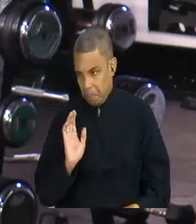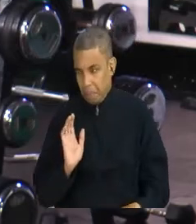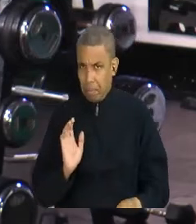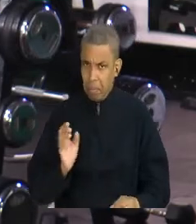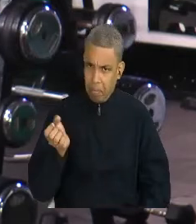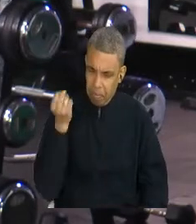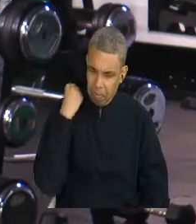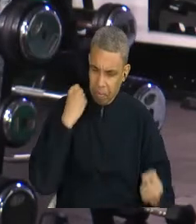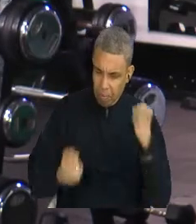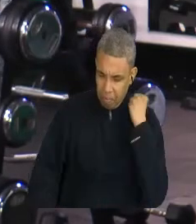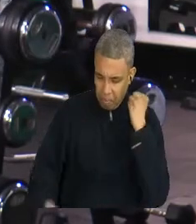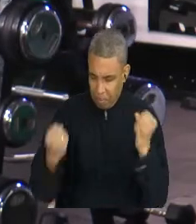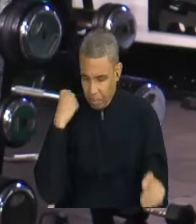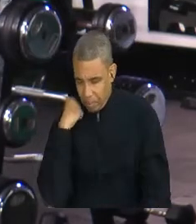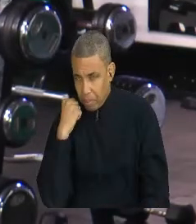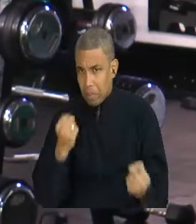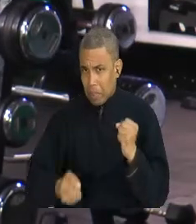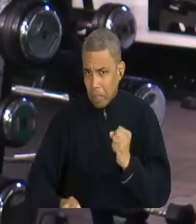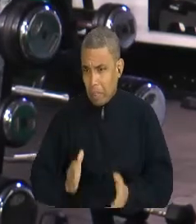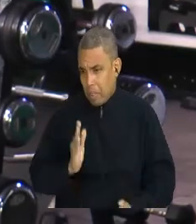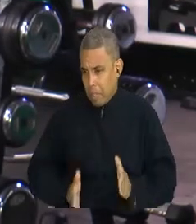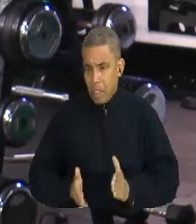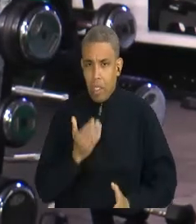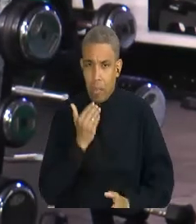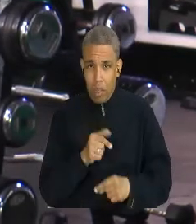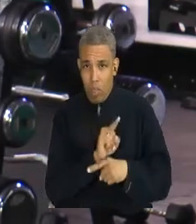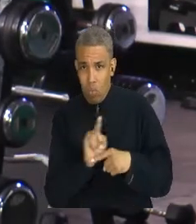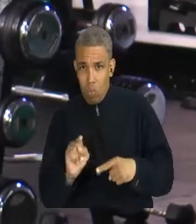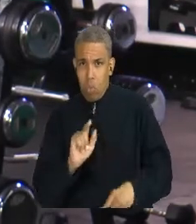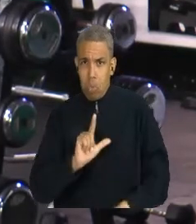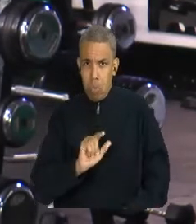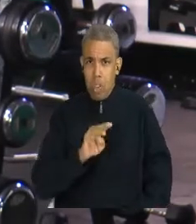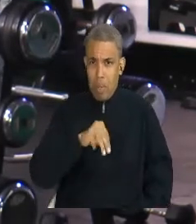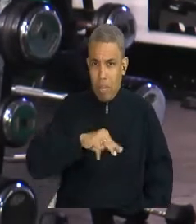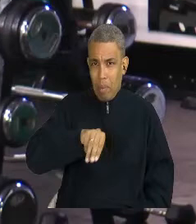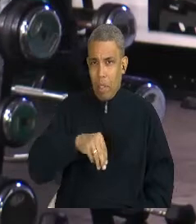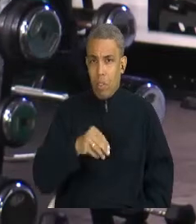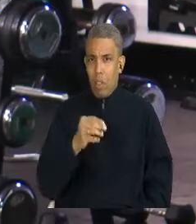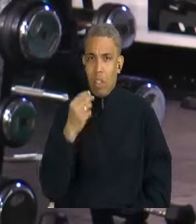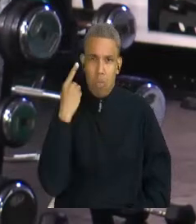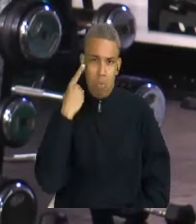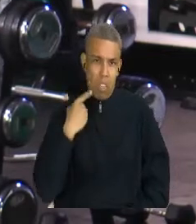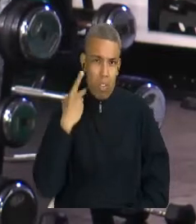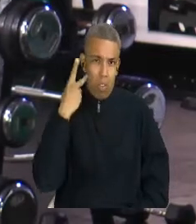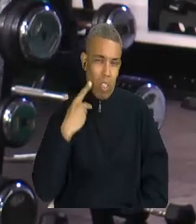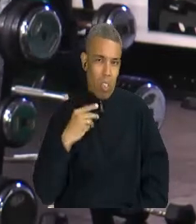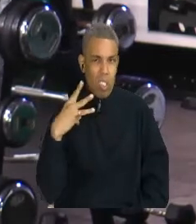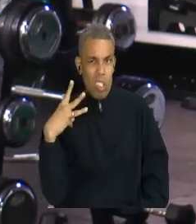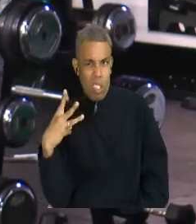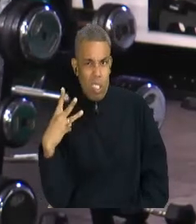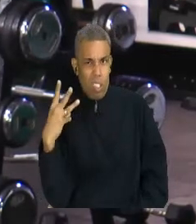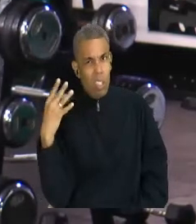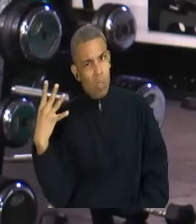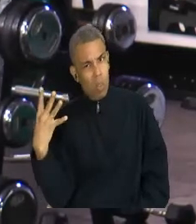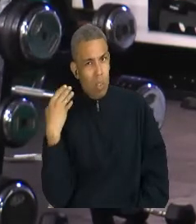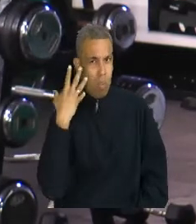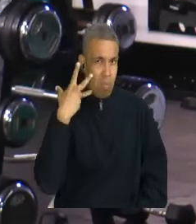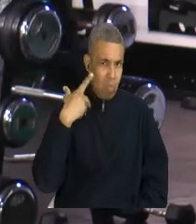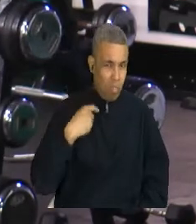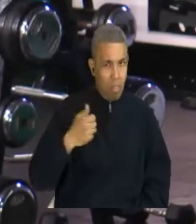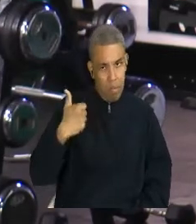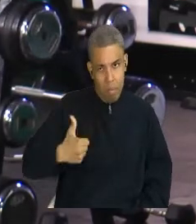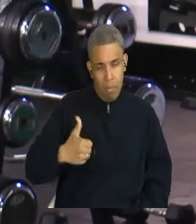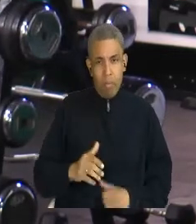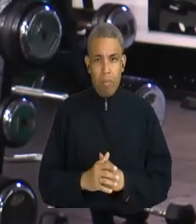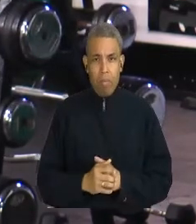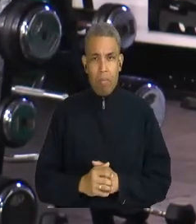entrenar sería entre 3 a 4 días por semana, porque prácticamente ya